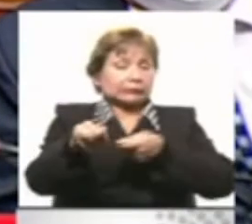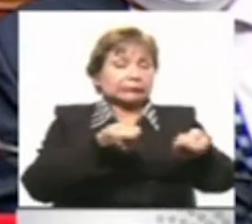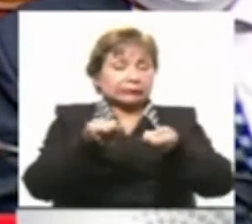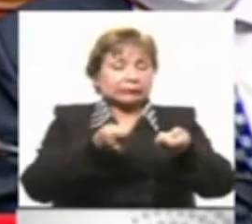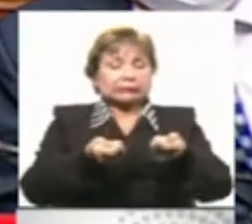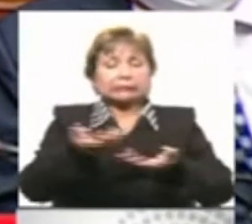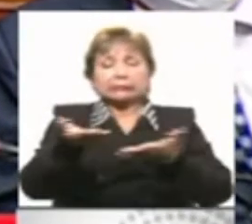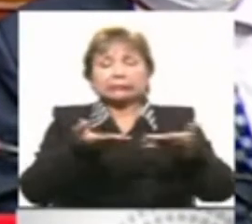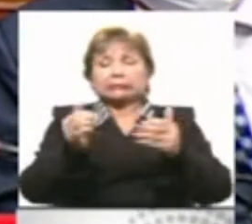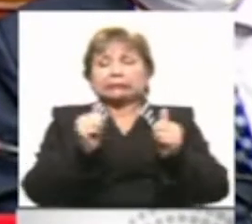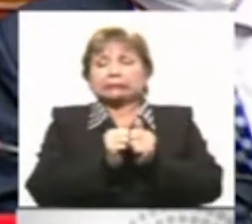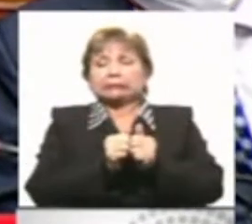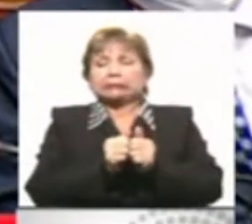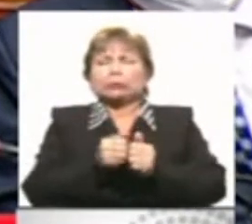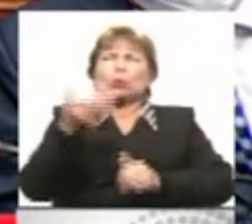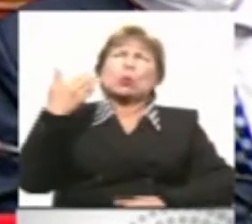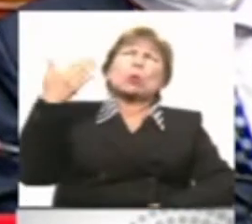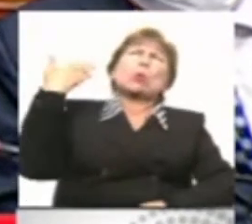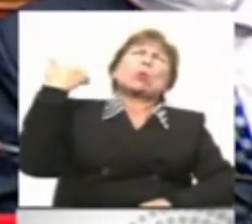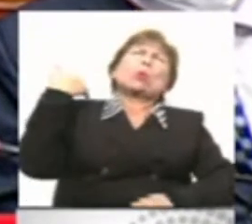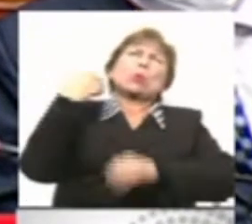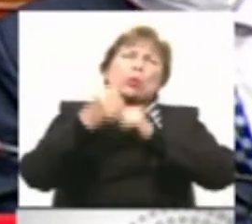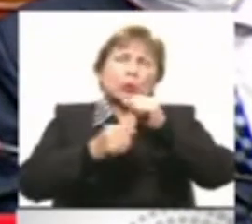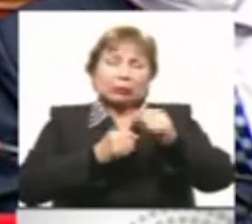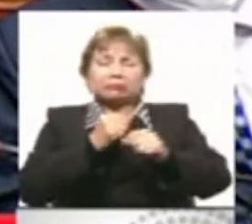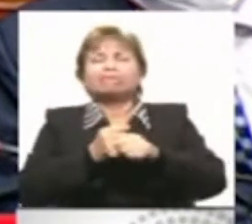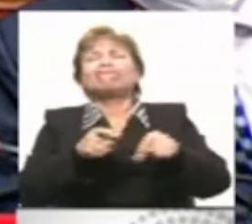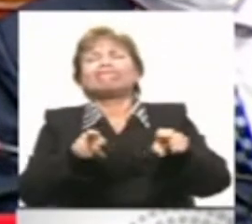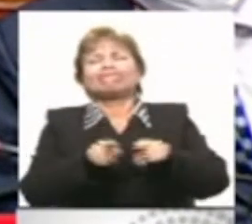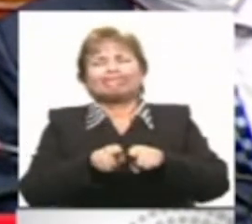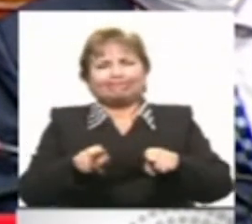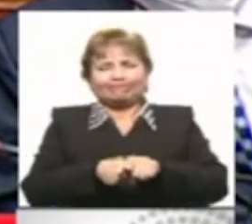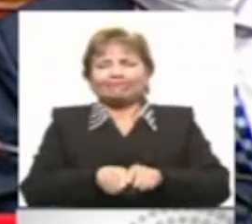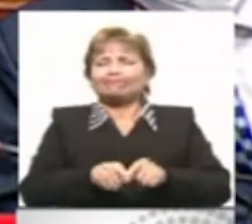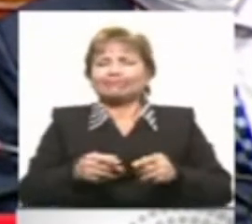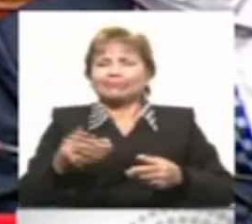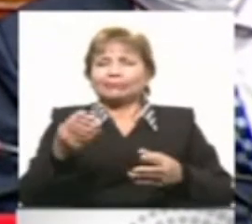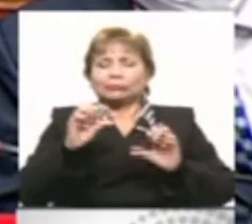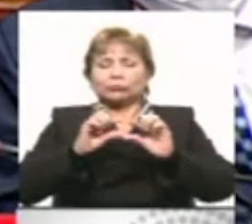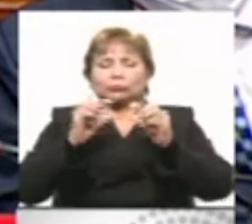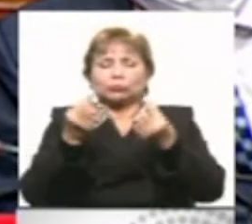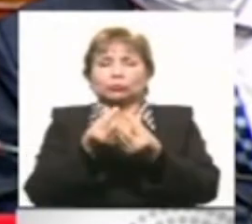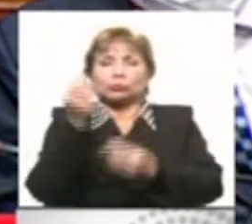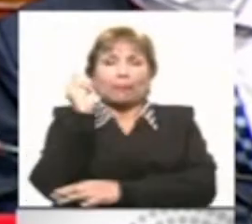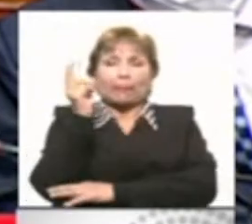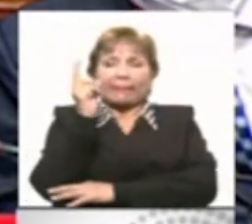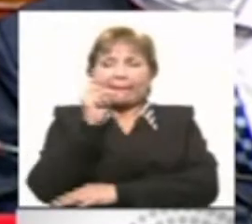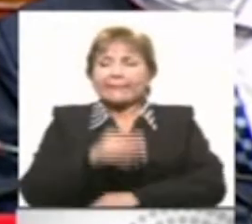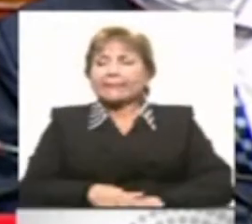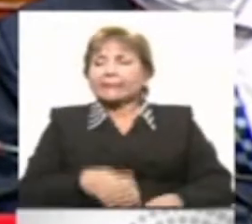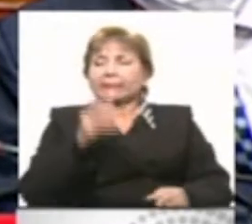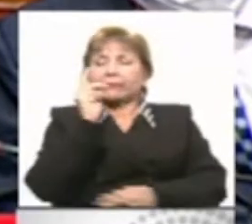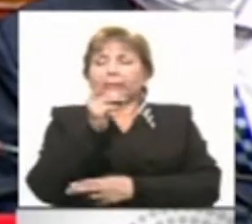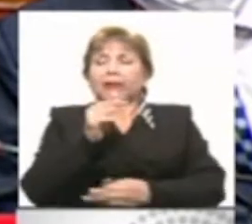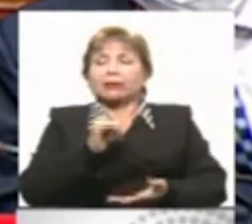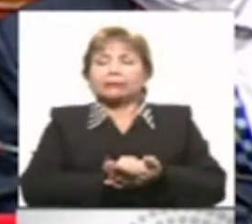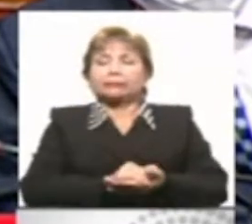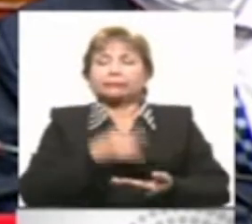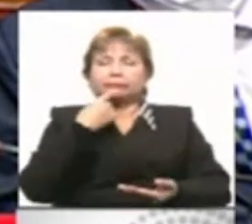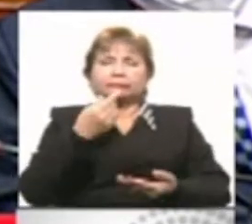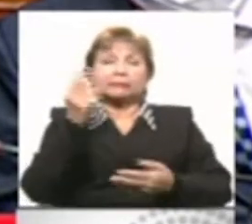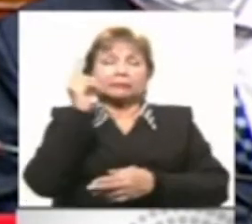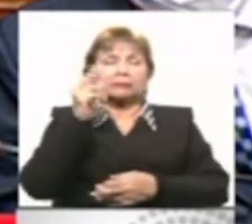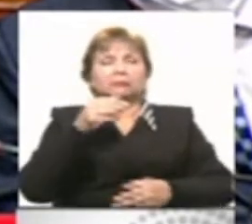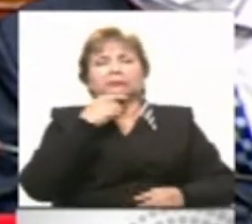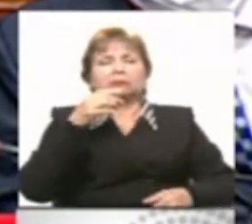que se sirvieron del pueblo durante décadas, también lamentablemente en el magisterio hay un grupo de maestros, dicen llamarse,